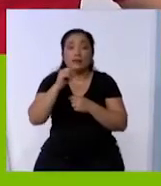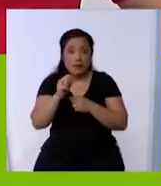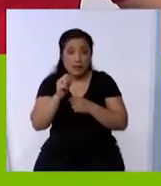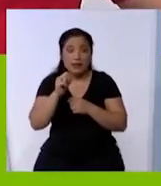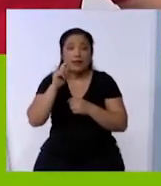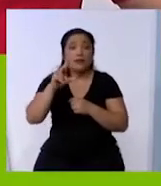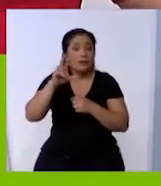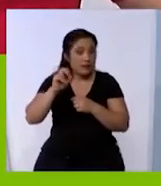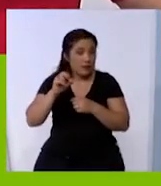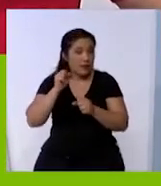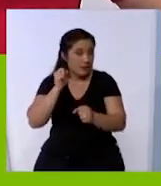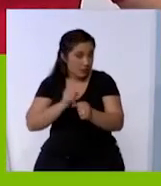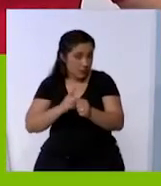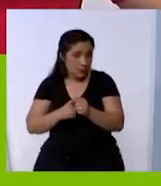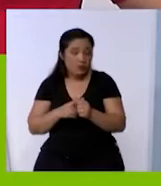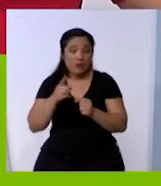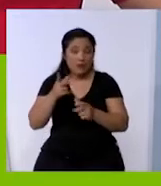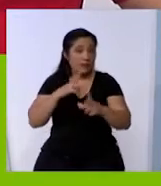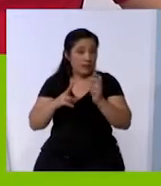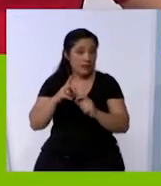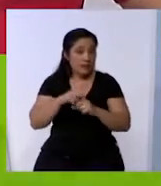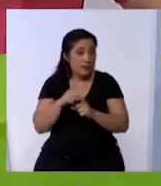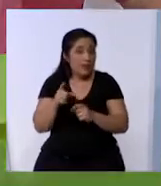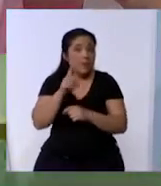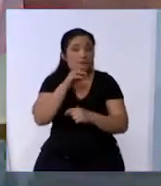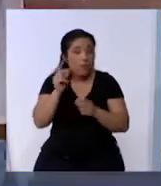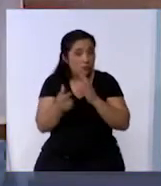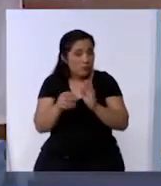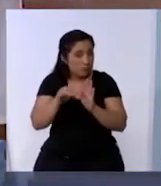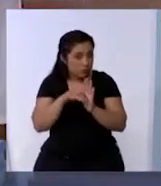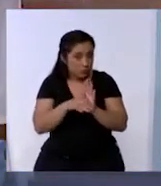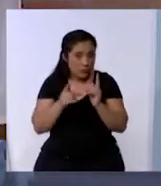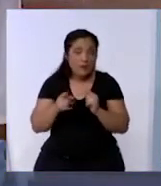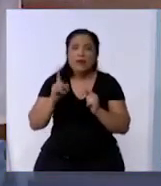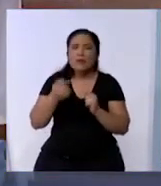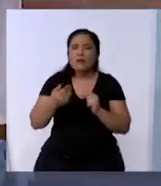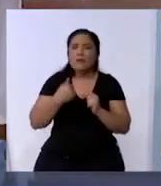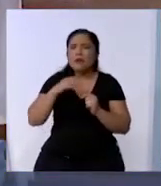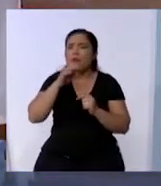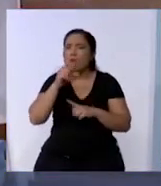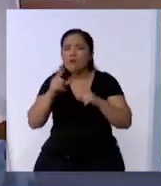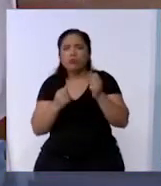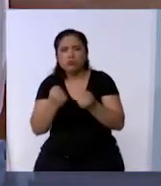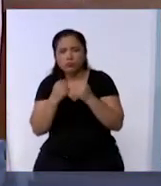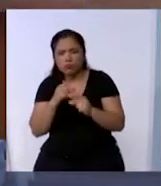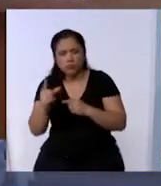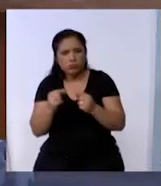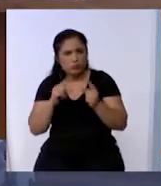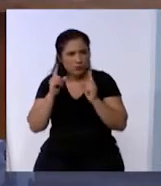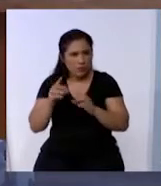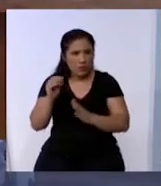eso me lo dice el planteo del problema. Correcto. Y me pide ya la intensidad. Recordemos que la fórmula es I es igual a Q sobre